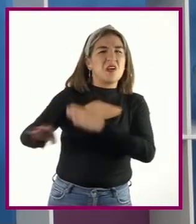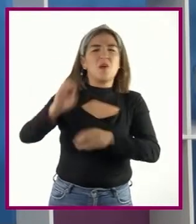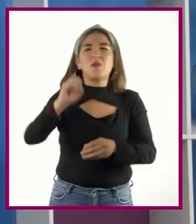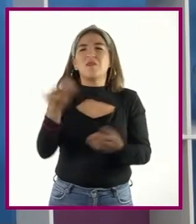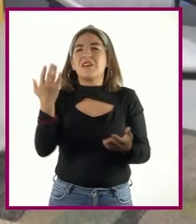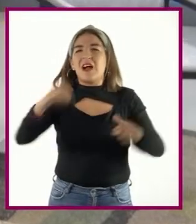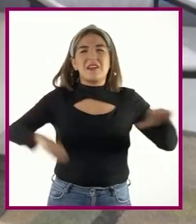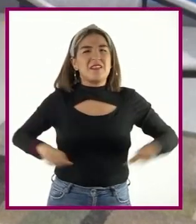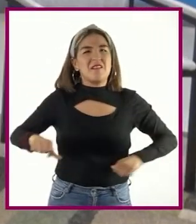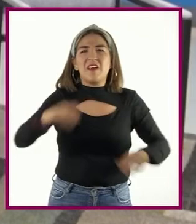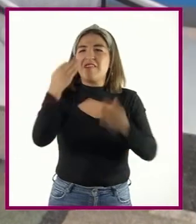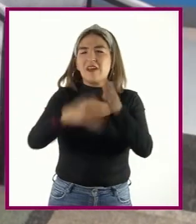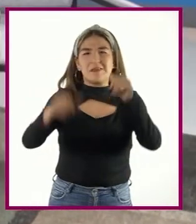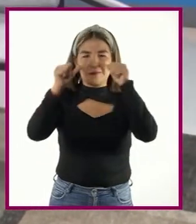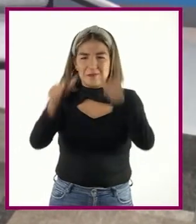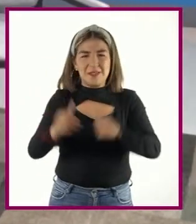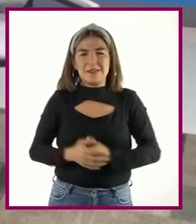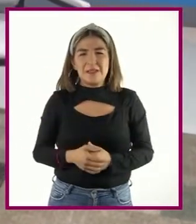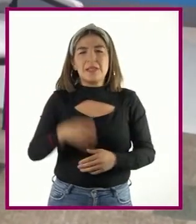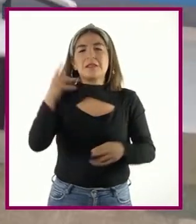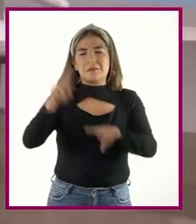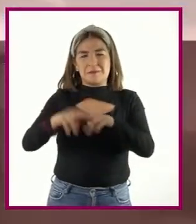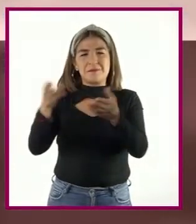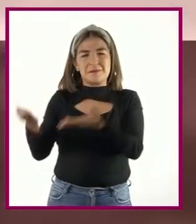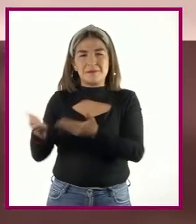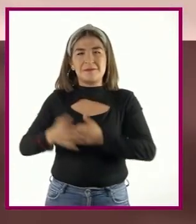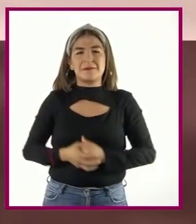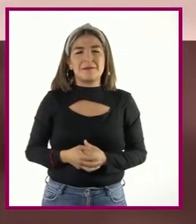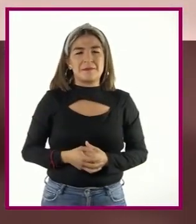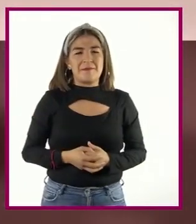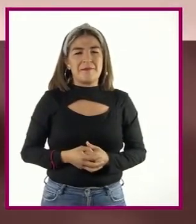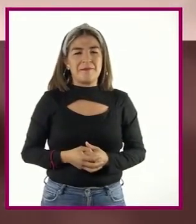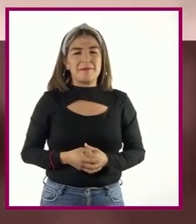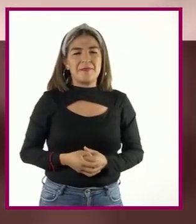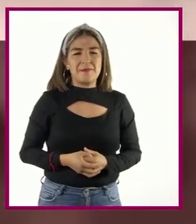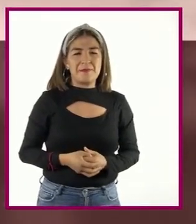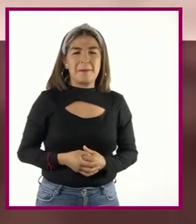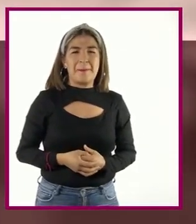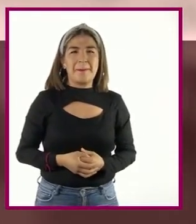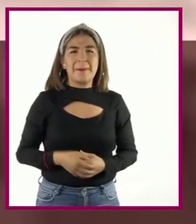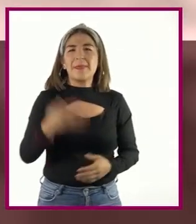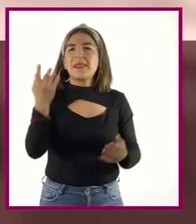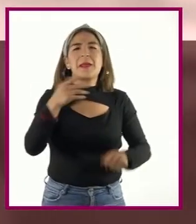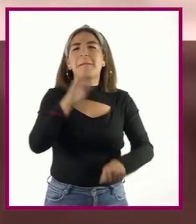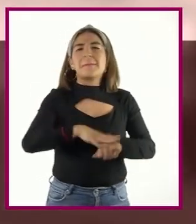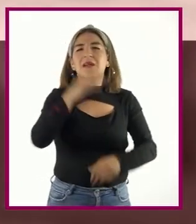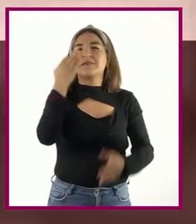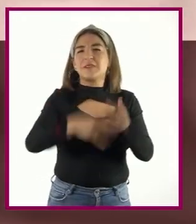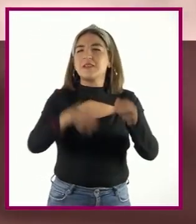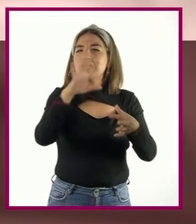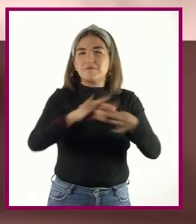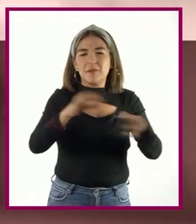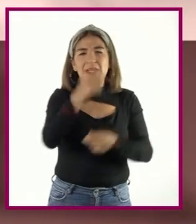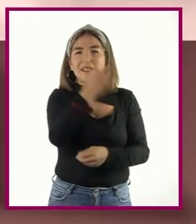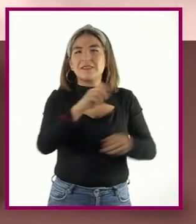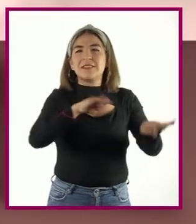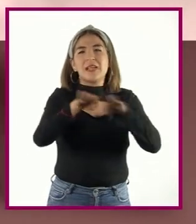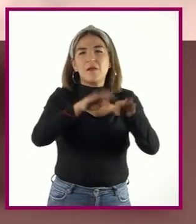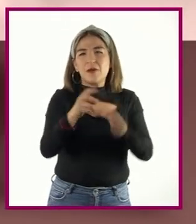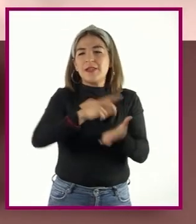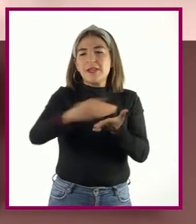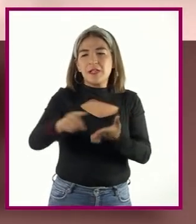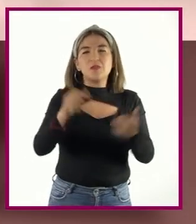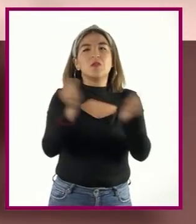su actividad. Tome asiento, por favor. ¿Qué más nos puede decir al respecto sobre el trabajo como derecho y